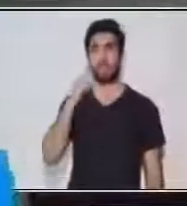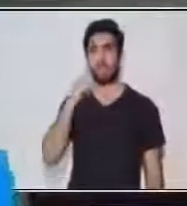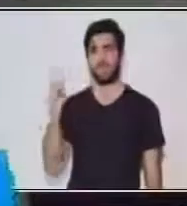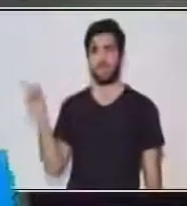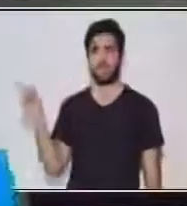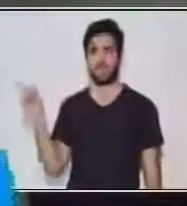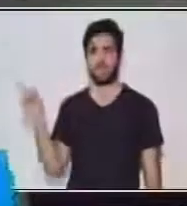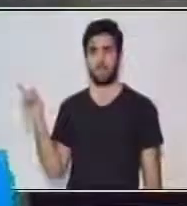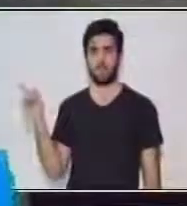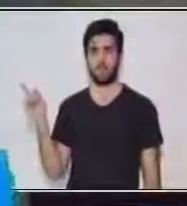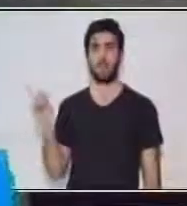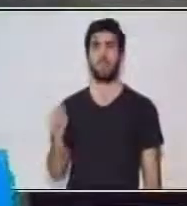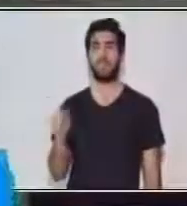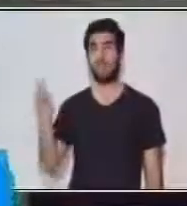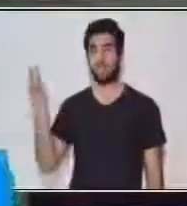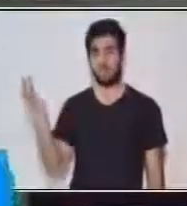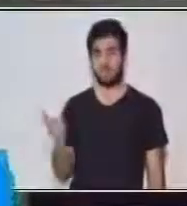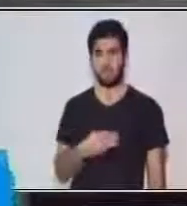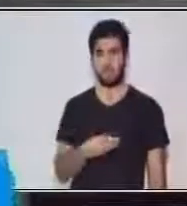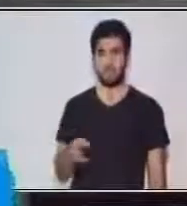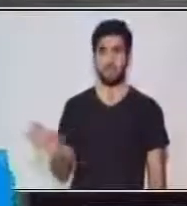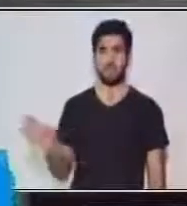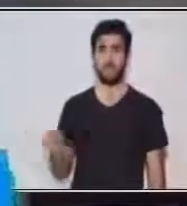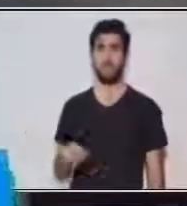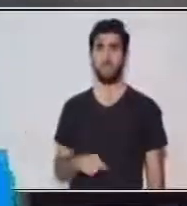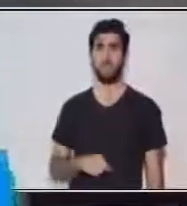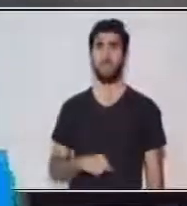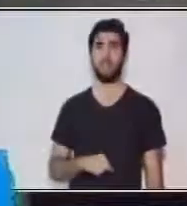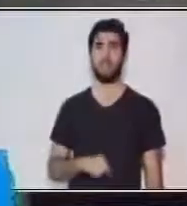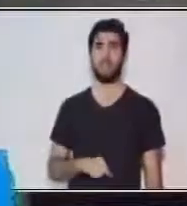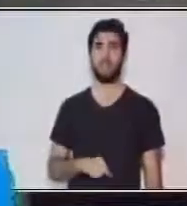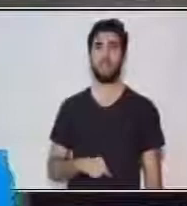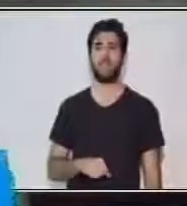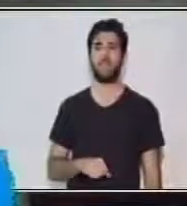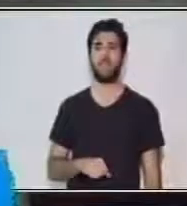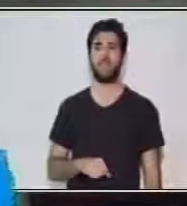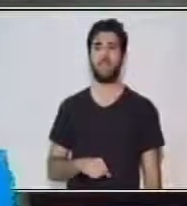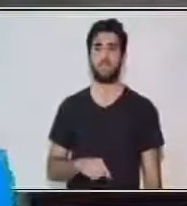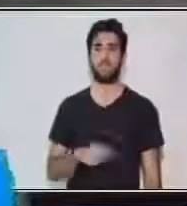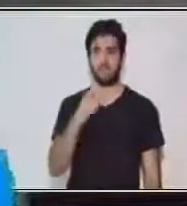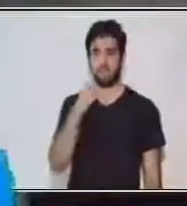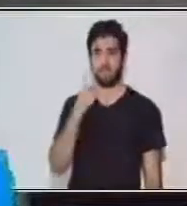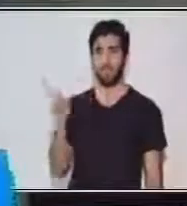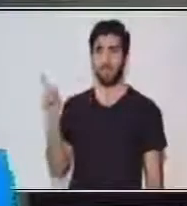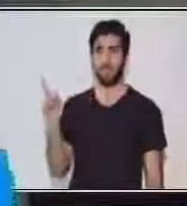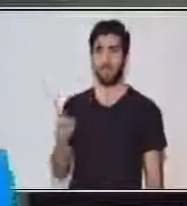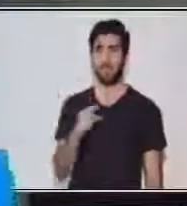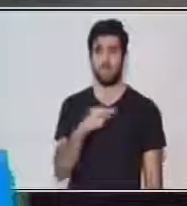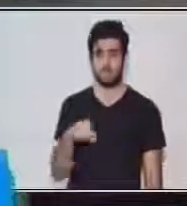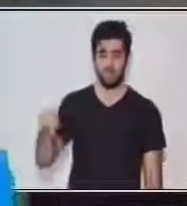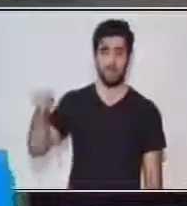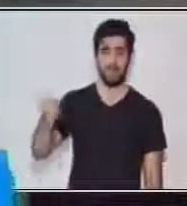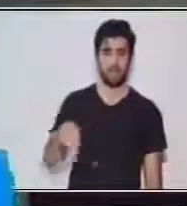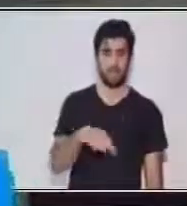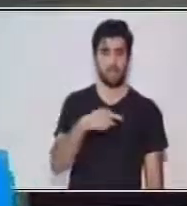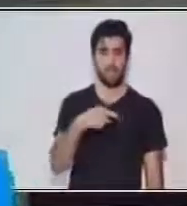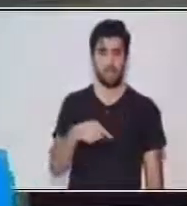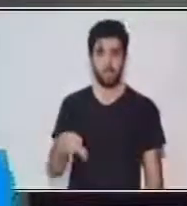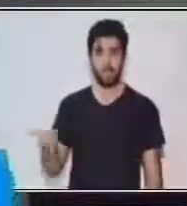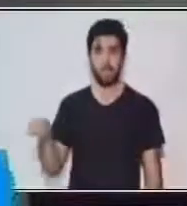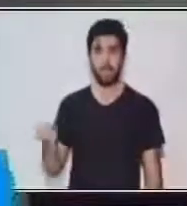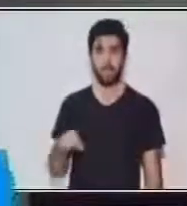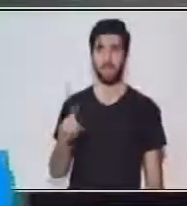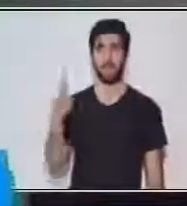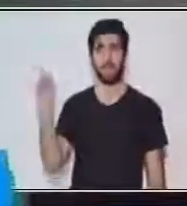de goma. Y entonces vamos a observar el movimiento de un péndulo. Ese es un